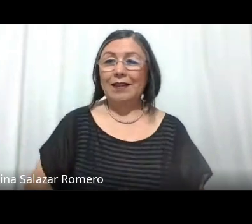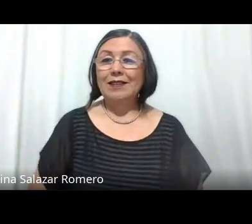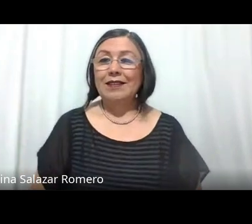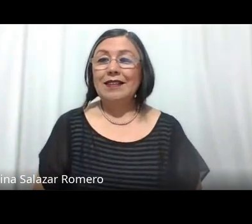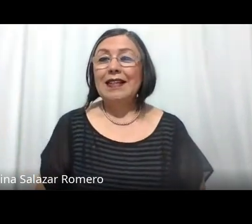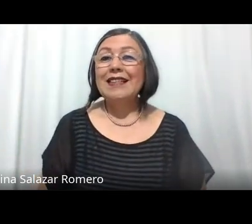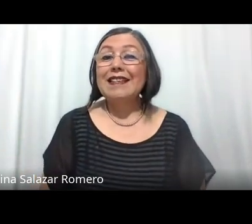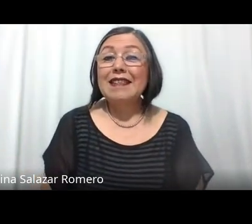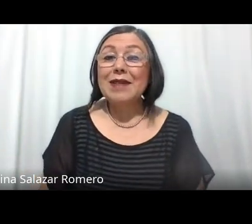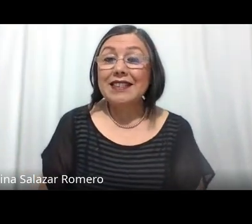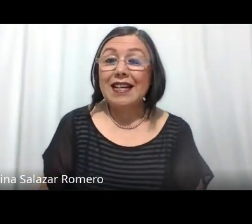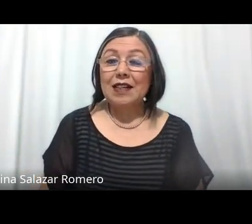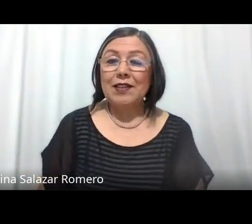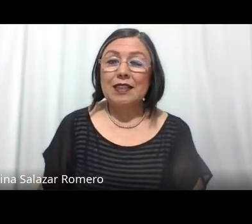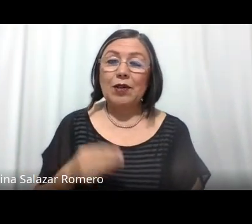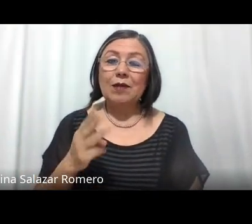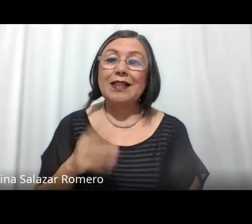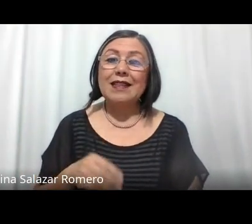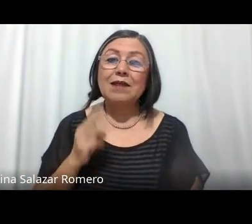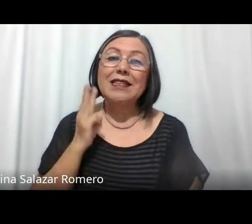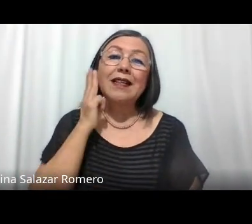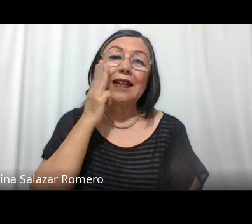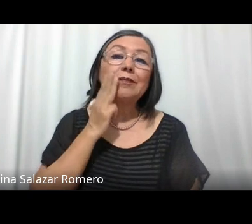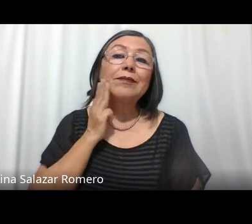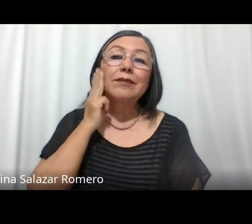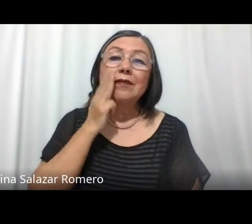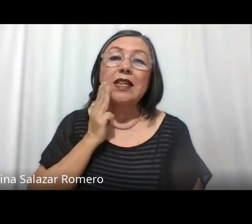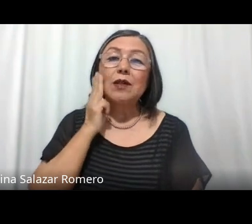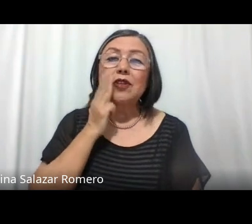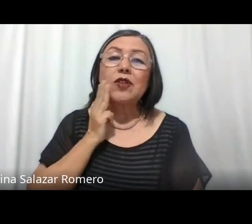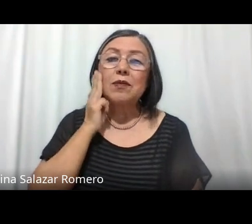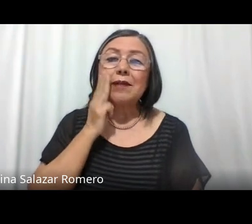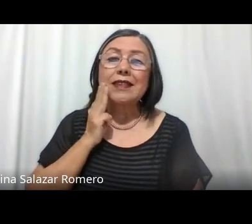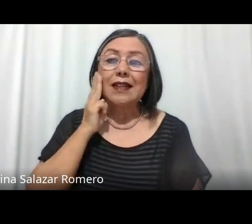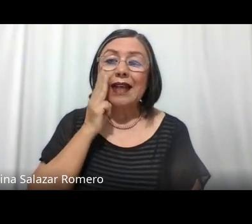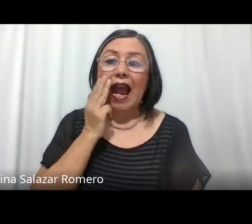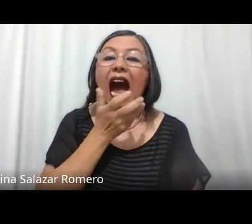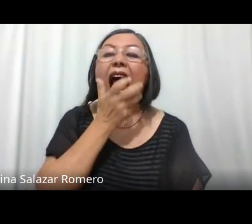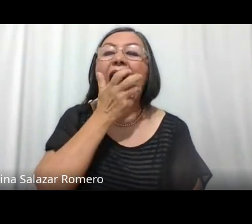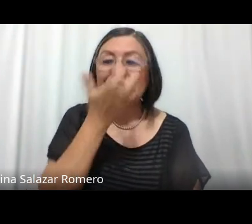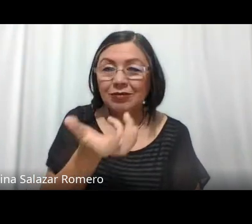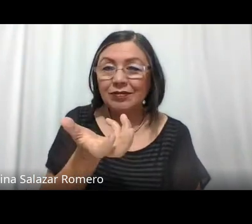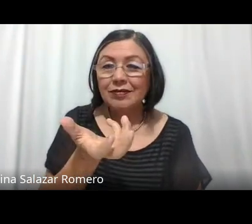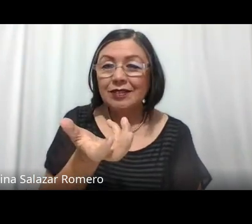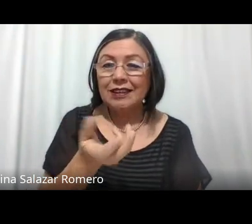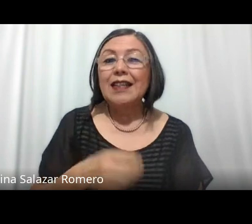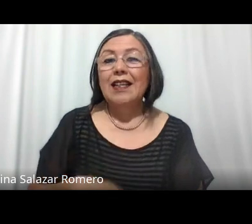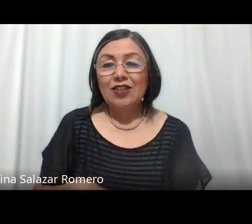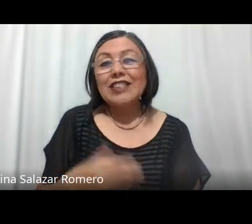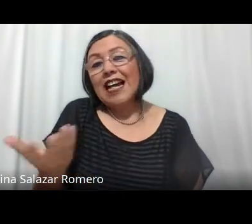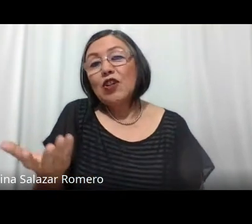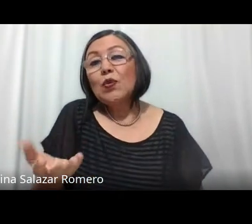comer, ¿sí? La seña de manzana, fíjense, por ejemplo, la seña de manzana. ¿Y cómo nos comemos la manzana?